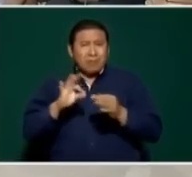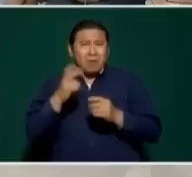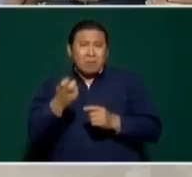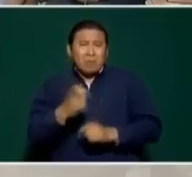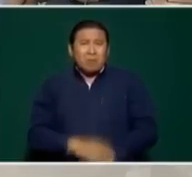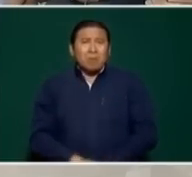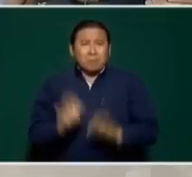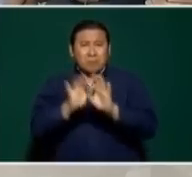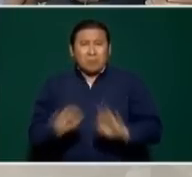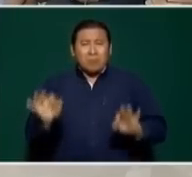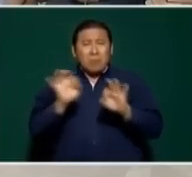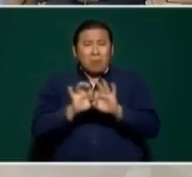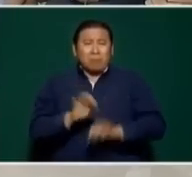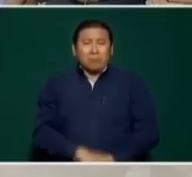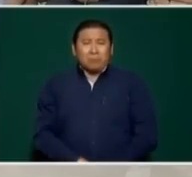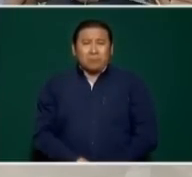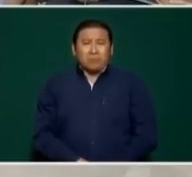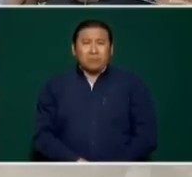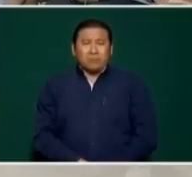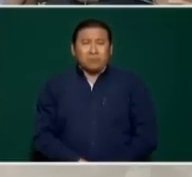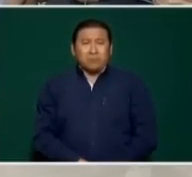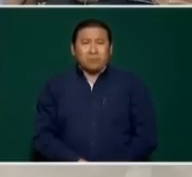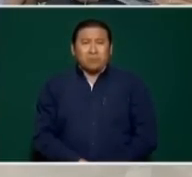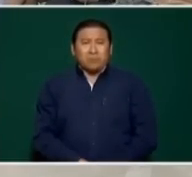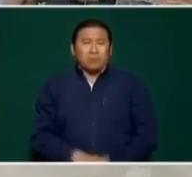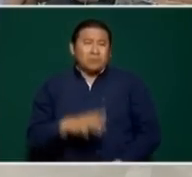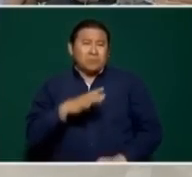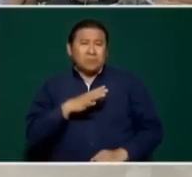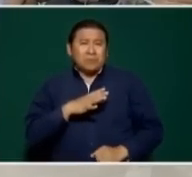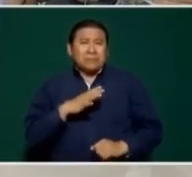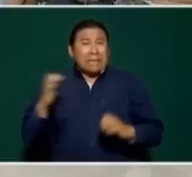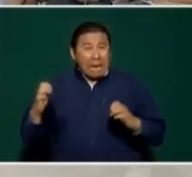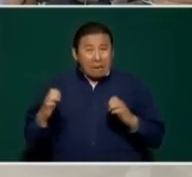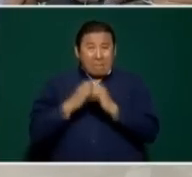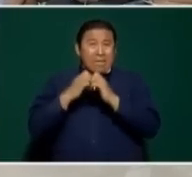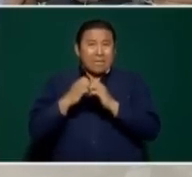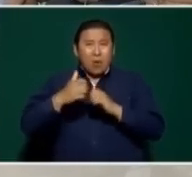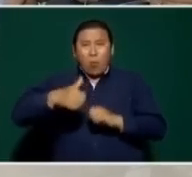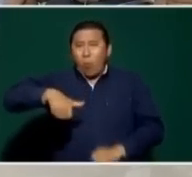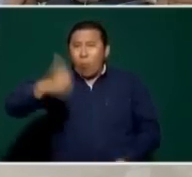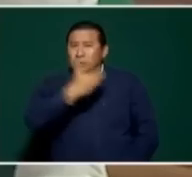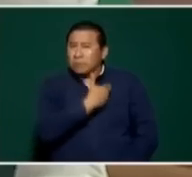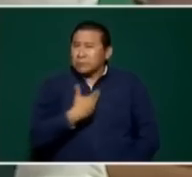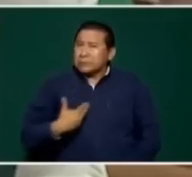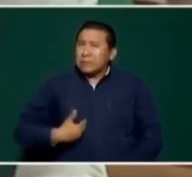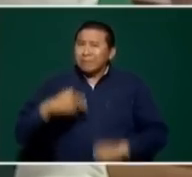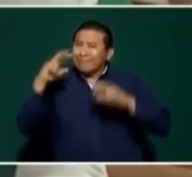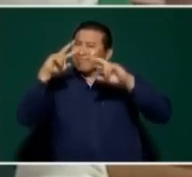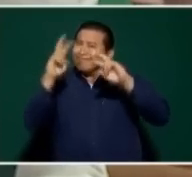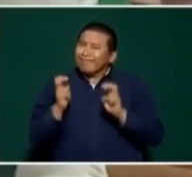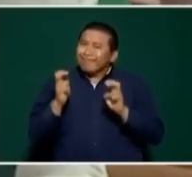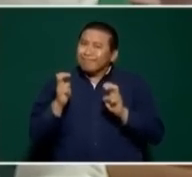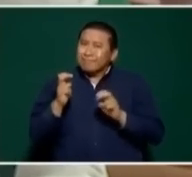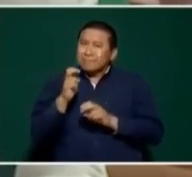tan importante y nada más se declaró emergencia en 11 municipios por el tema de